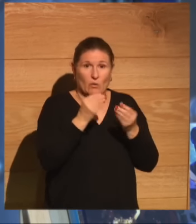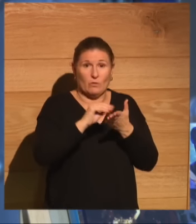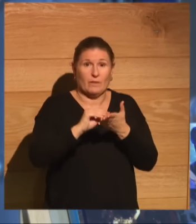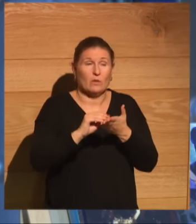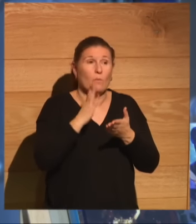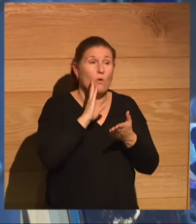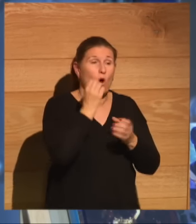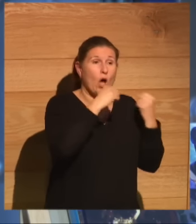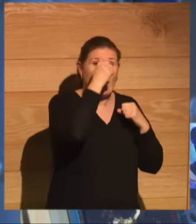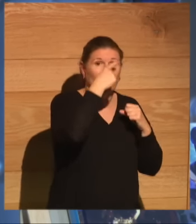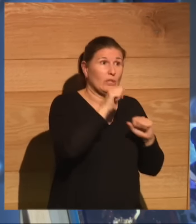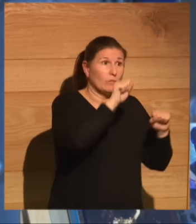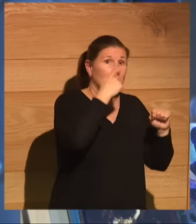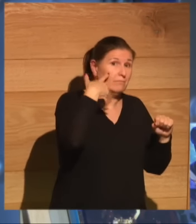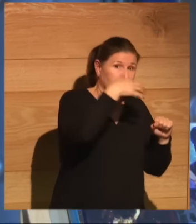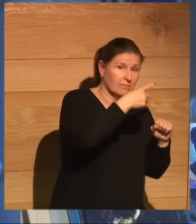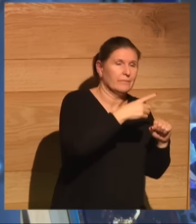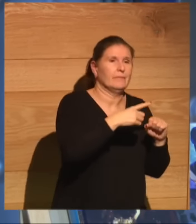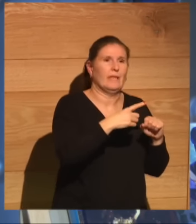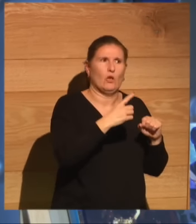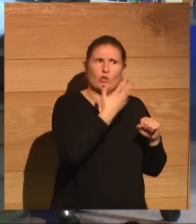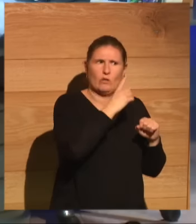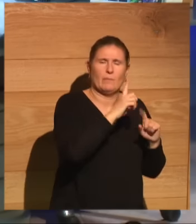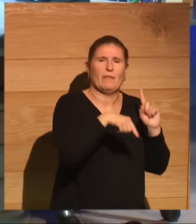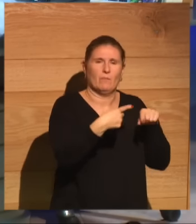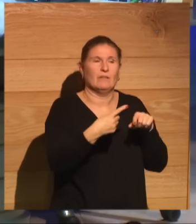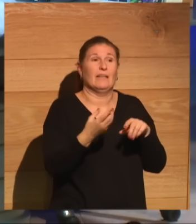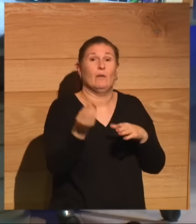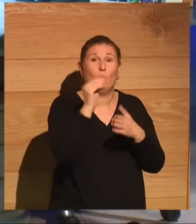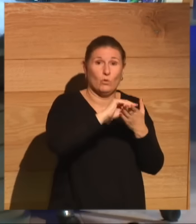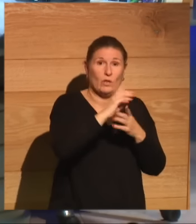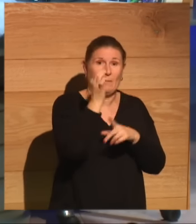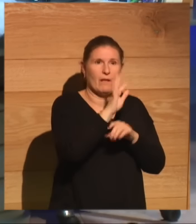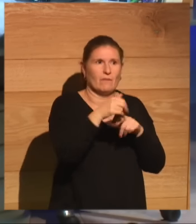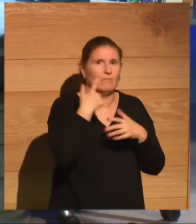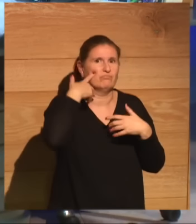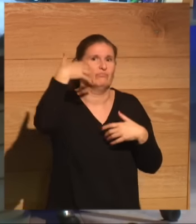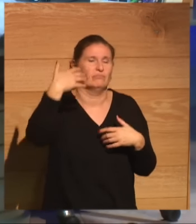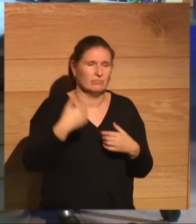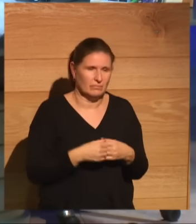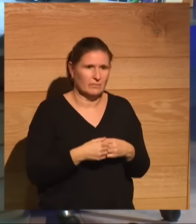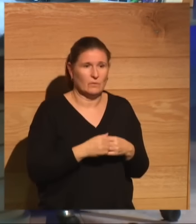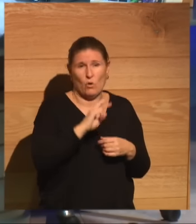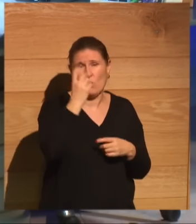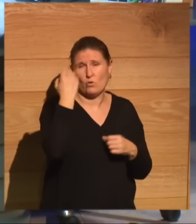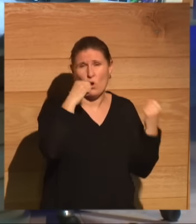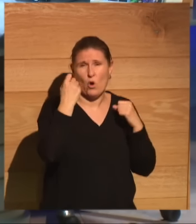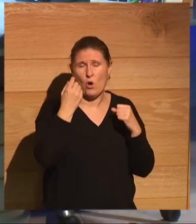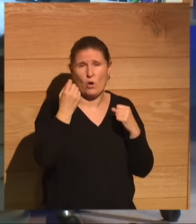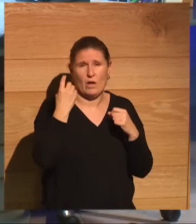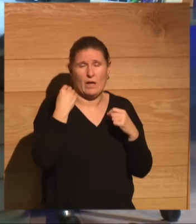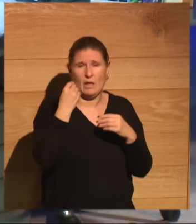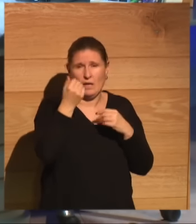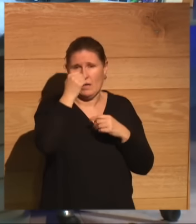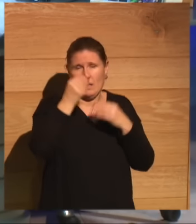con Christopher Reeve sucedió, con Brandon Routh sucedió después. Y con Cavill, si te pones también. Claro, hasta que, y con Cavill no, y si no te pones también, sería otro